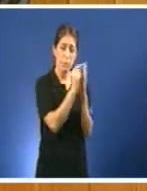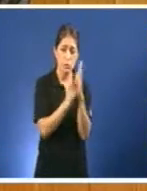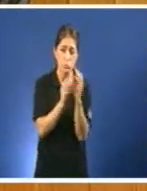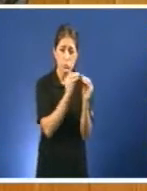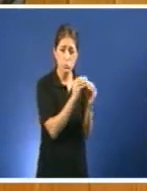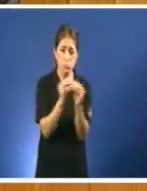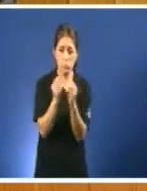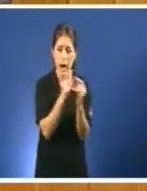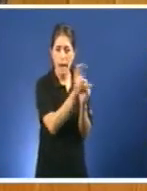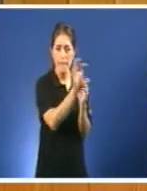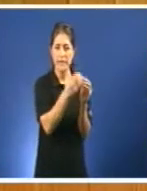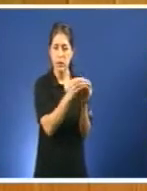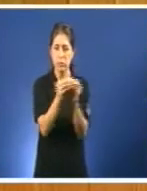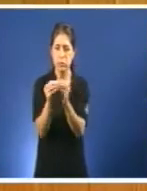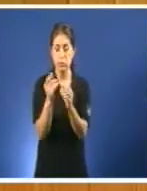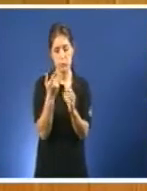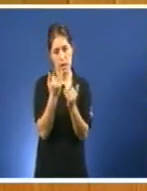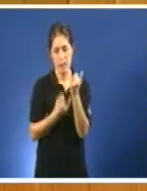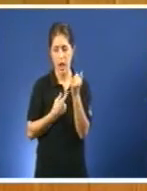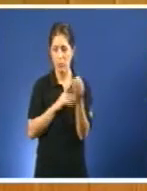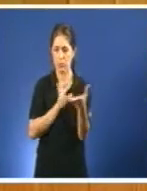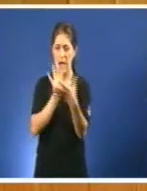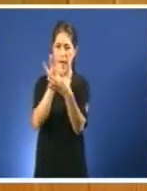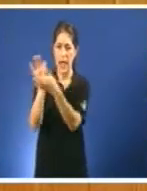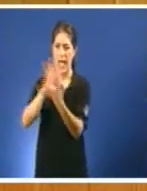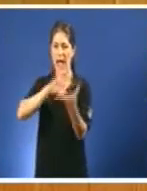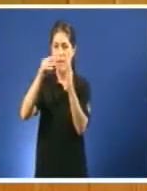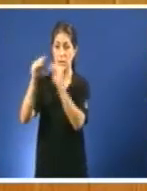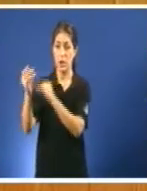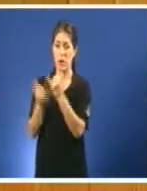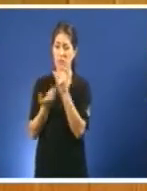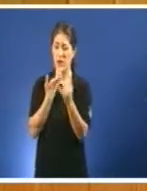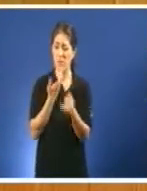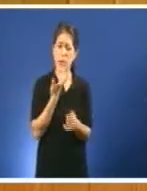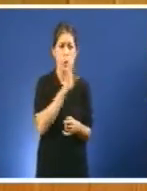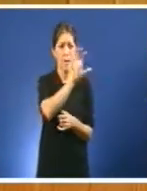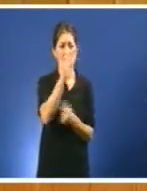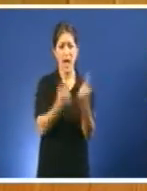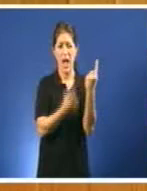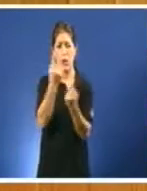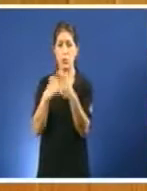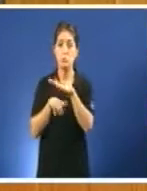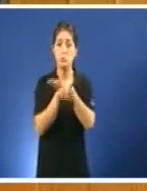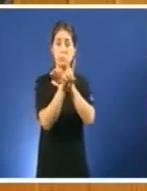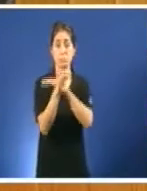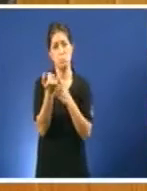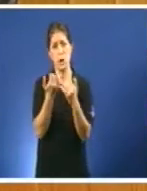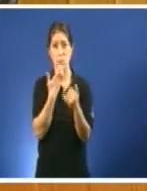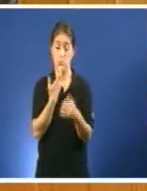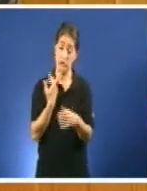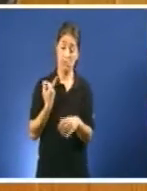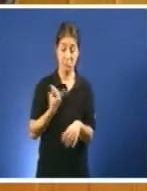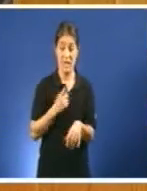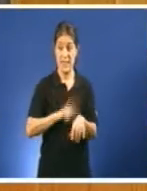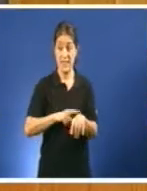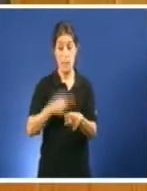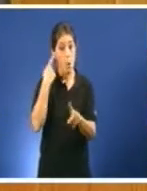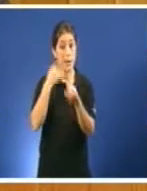Aunque el crecimiento más lento de lo esperado puede significar que algunos países logren más tiempo para reducir su